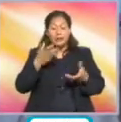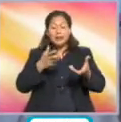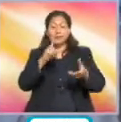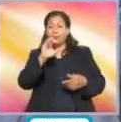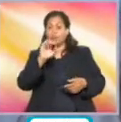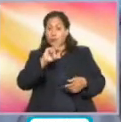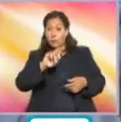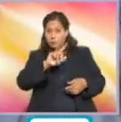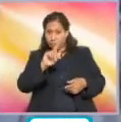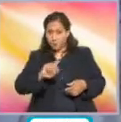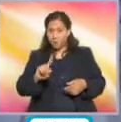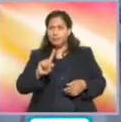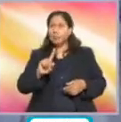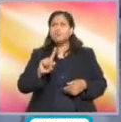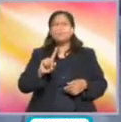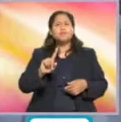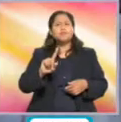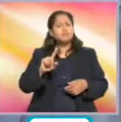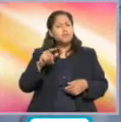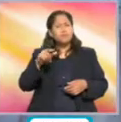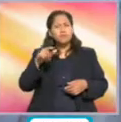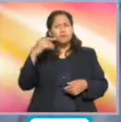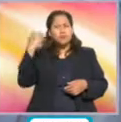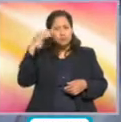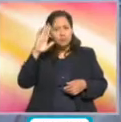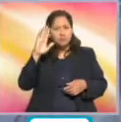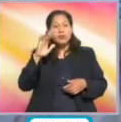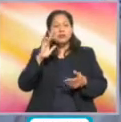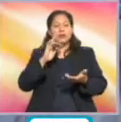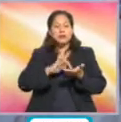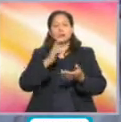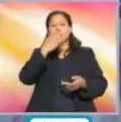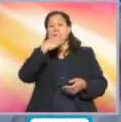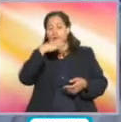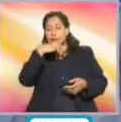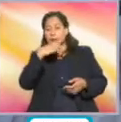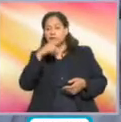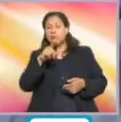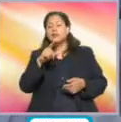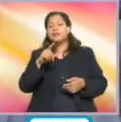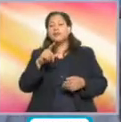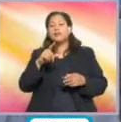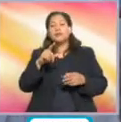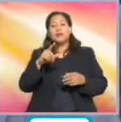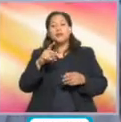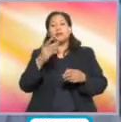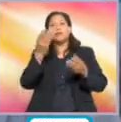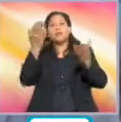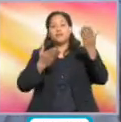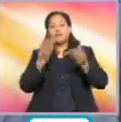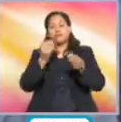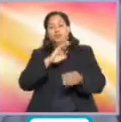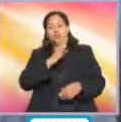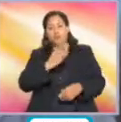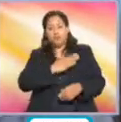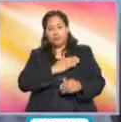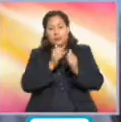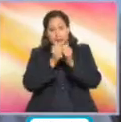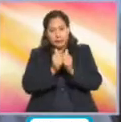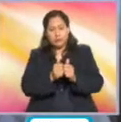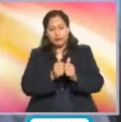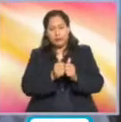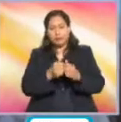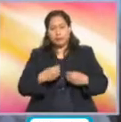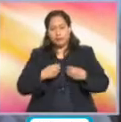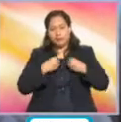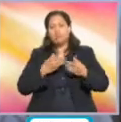que era la calle que gracias a Cárdenas se recibió a muchos españoles y se asentaron ahí, en